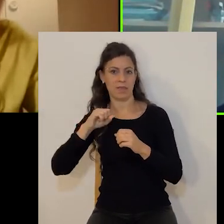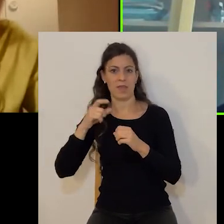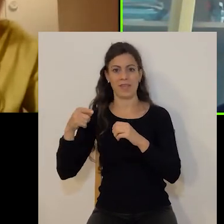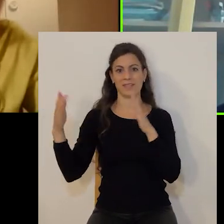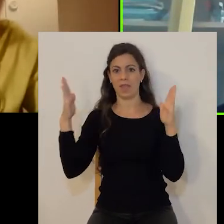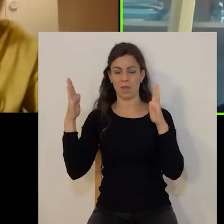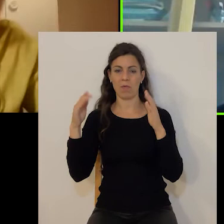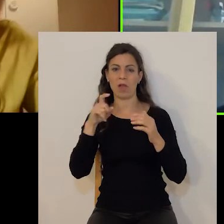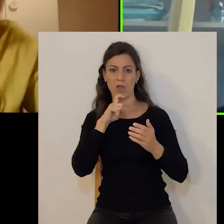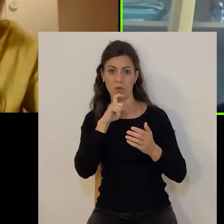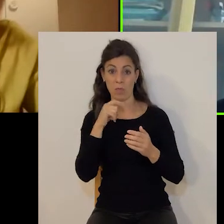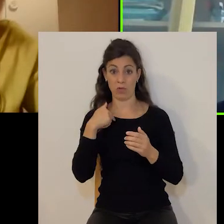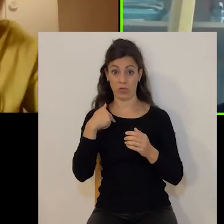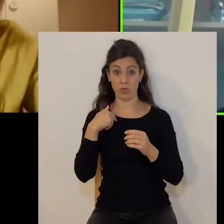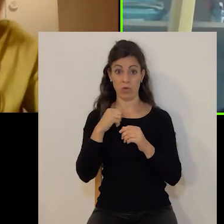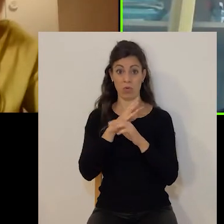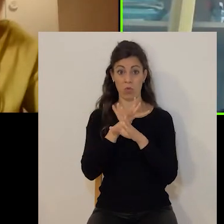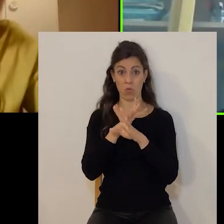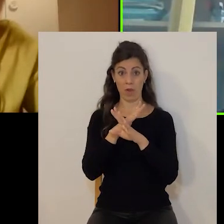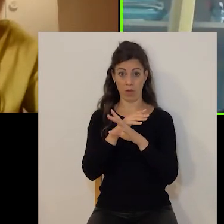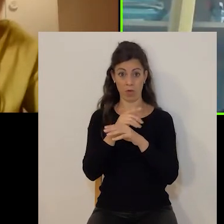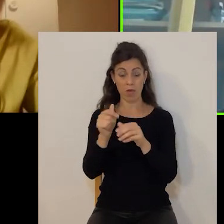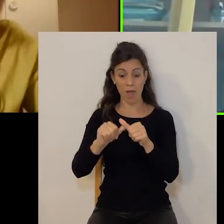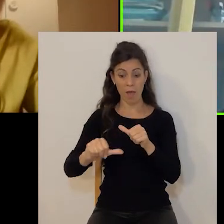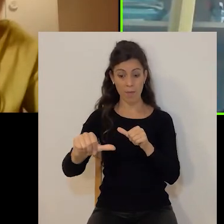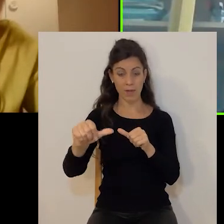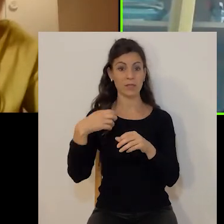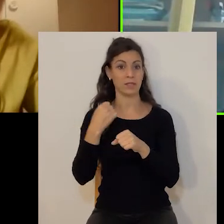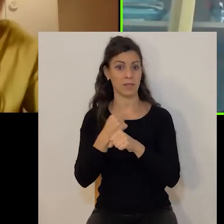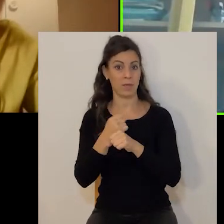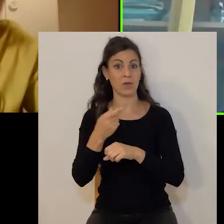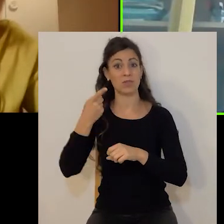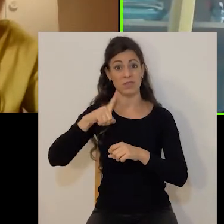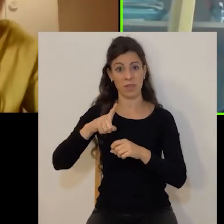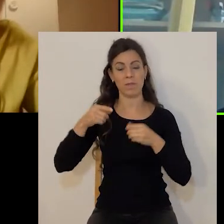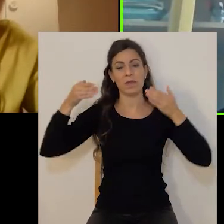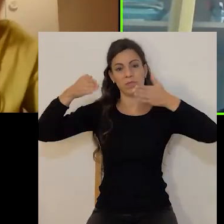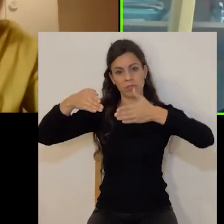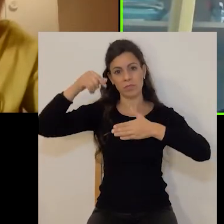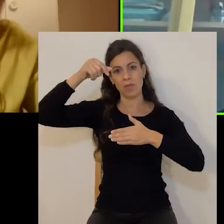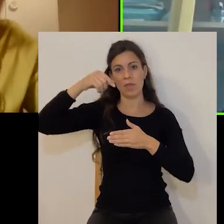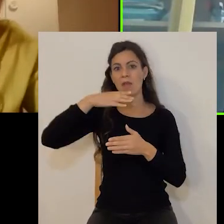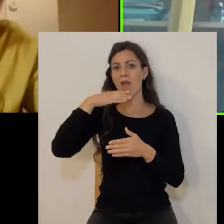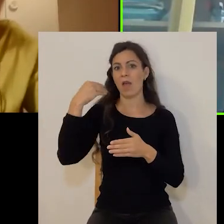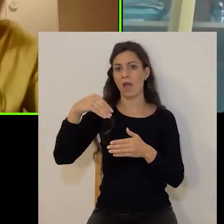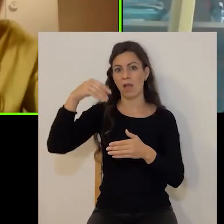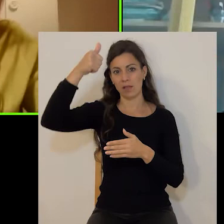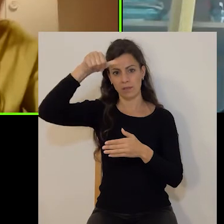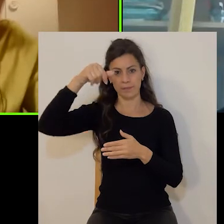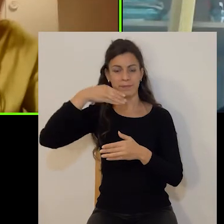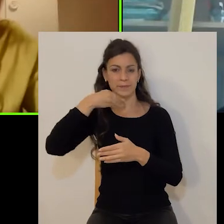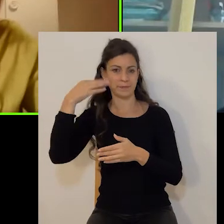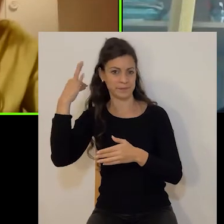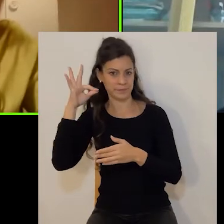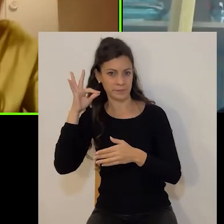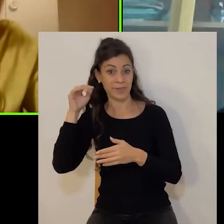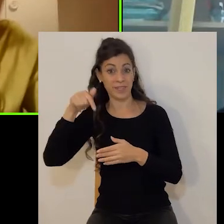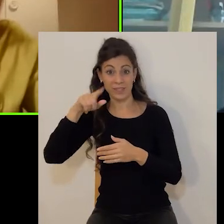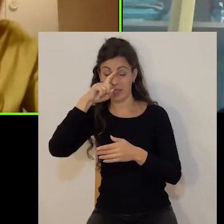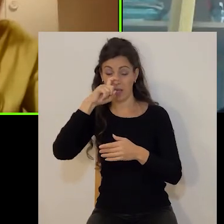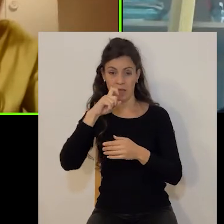Yo que trabajo desde el juego, pero que también trabajo con niños y niñas y adolescentes principalmente, este año hay un boom.